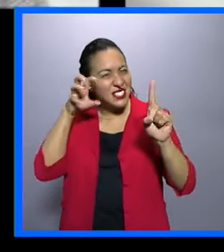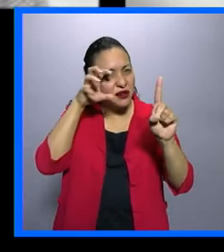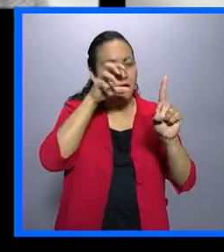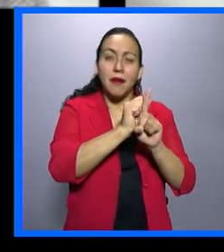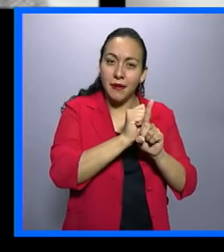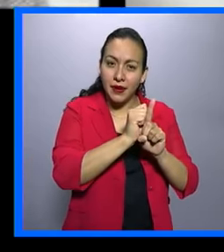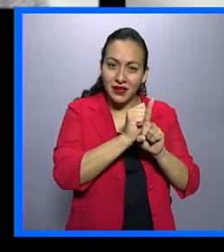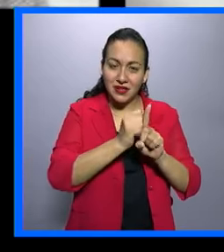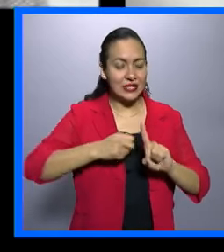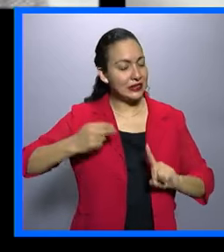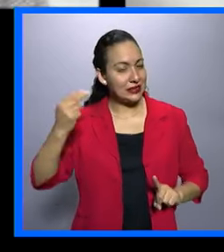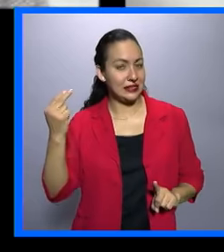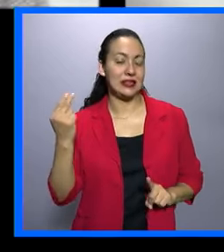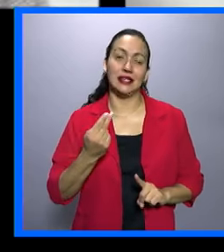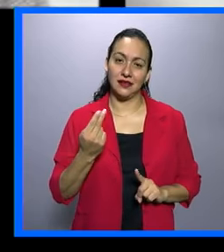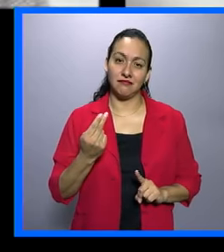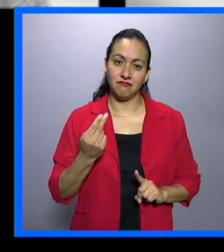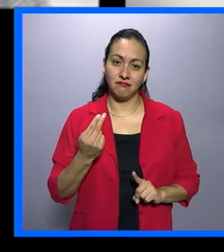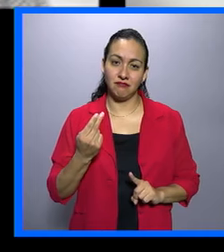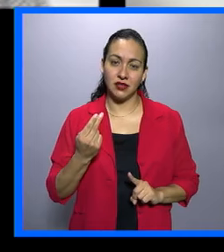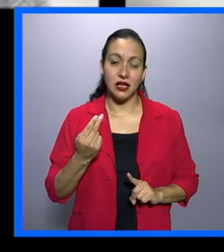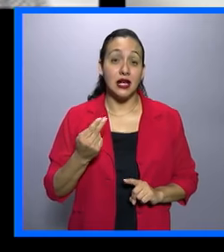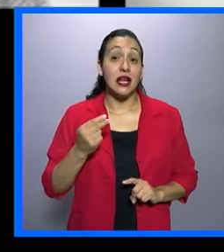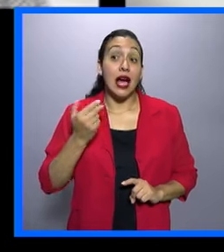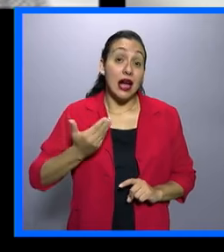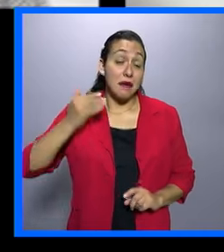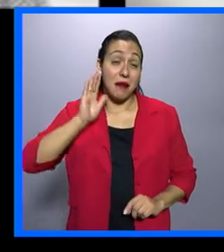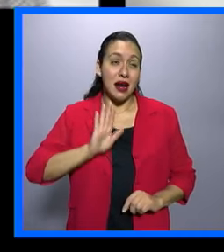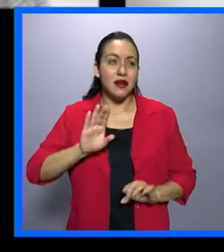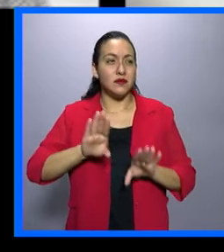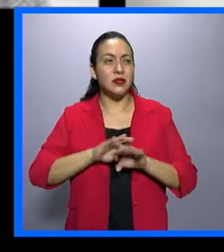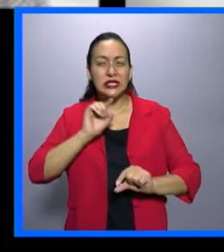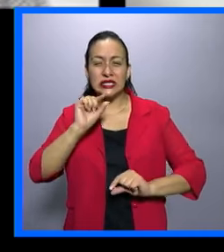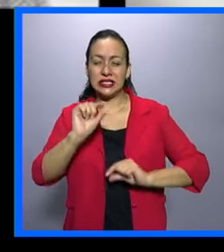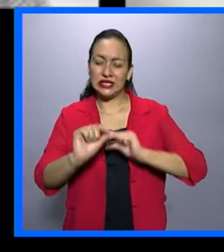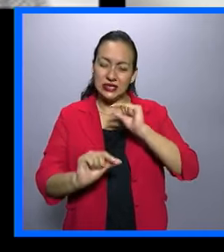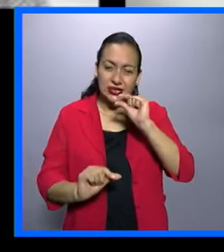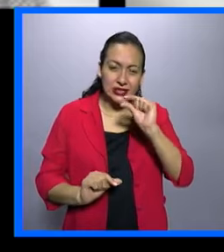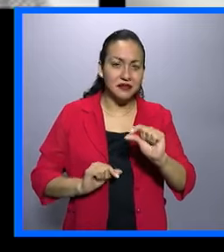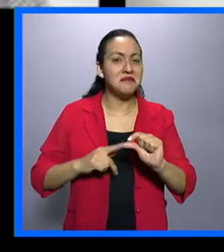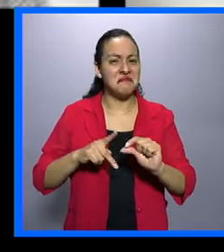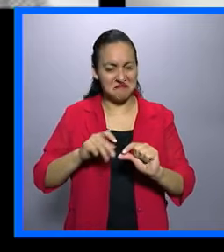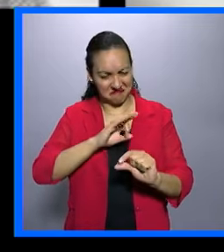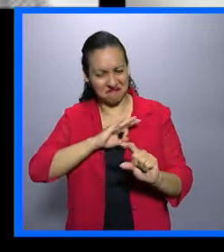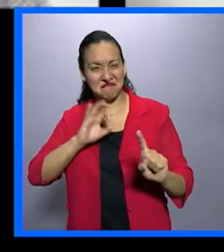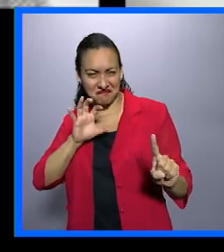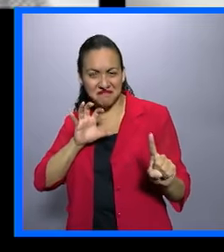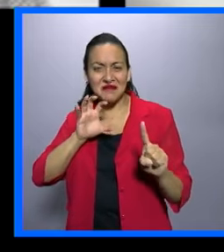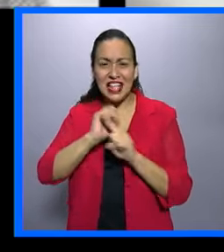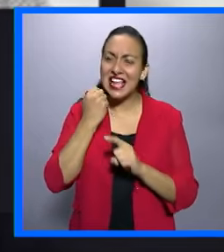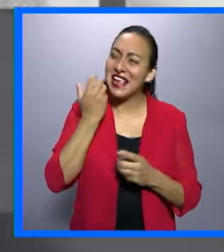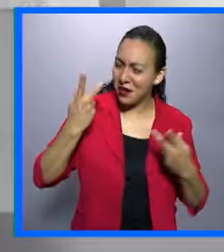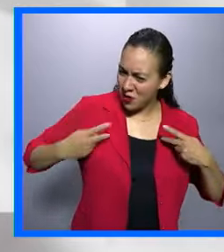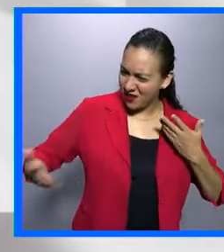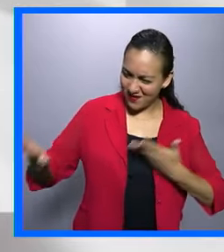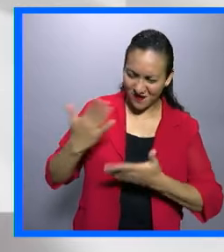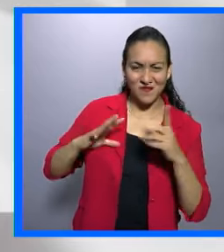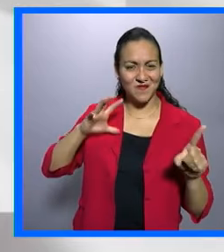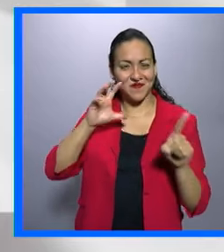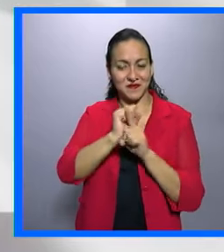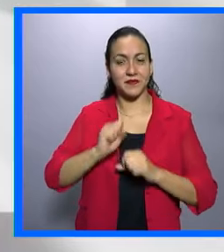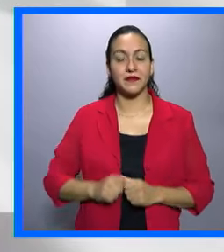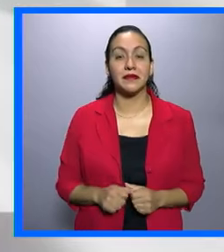que camina lento y camina despacio, pero que queremos que camine más rápido.